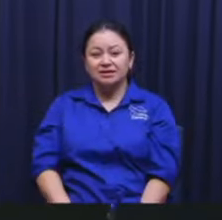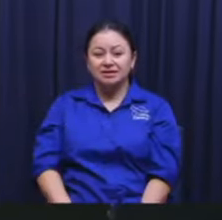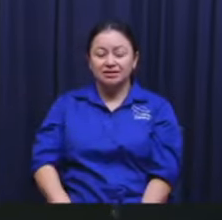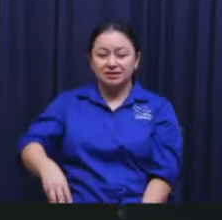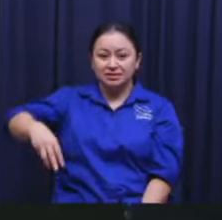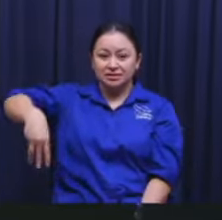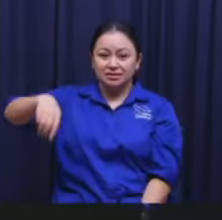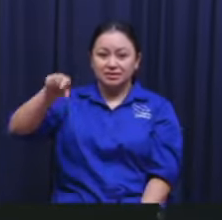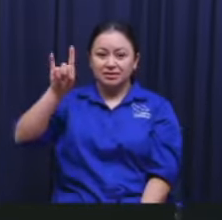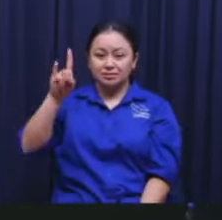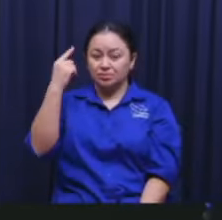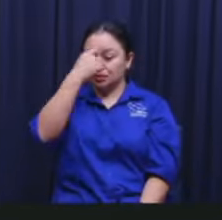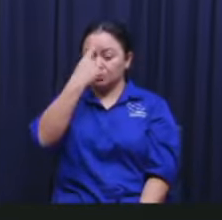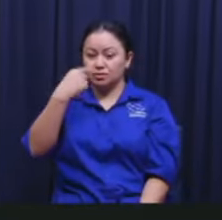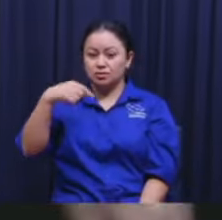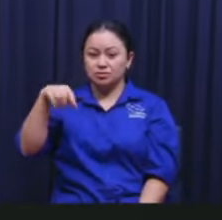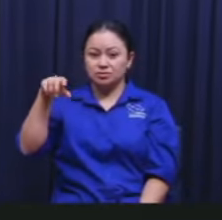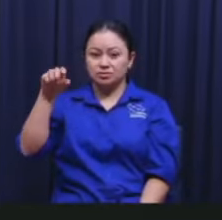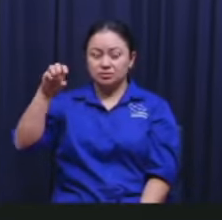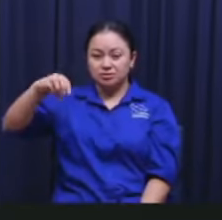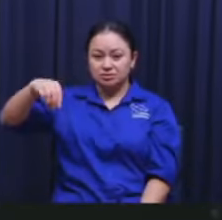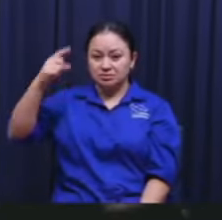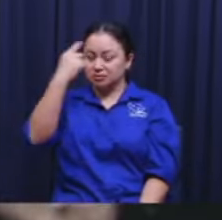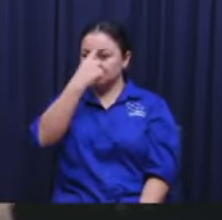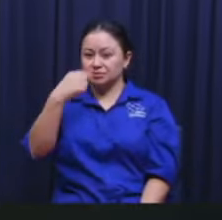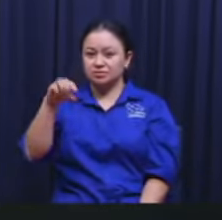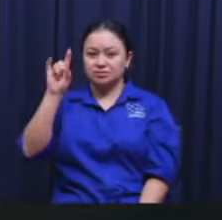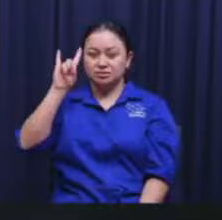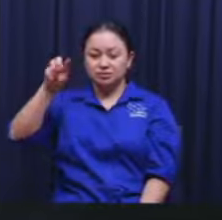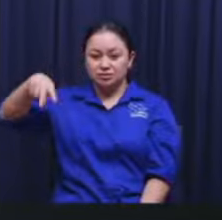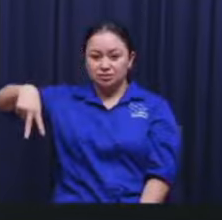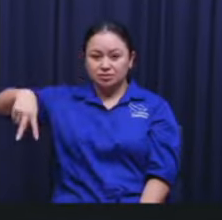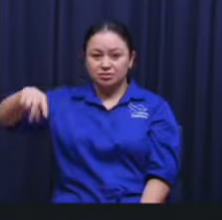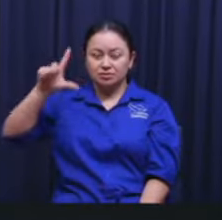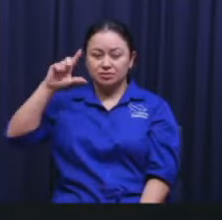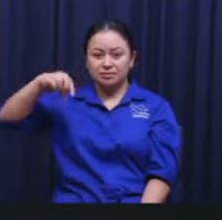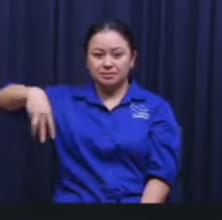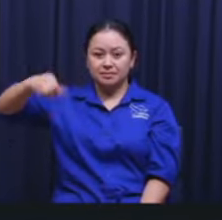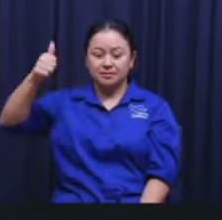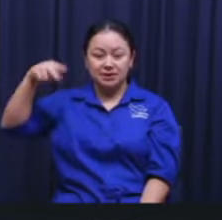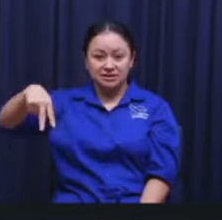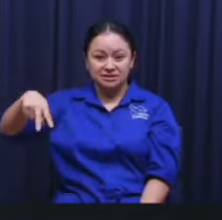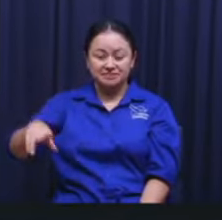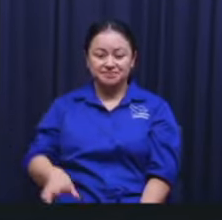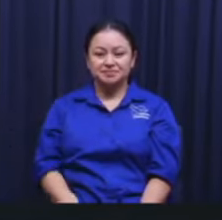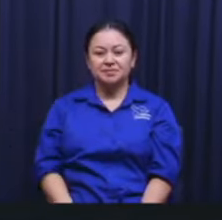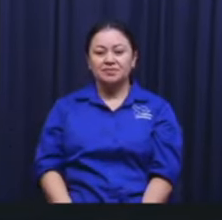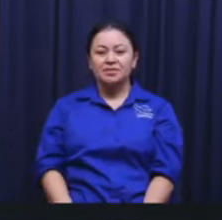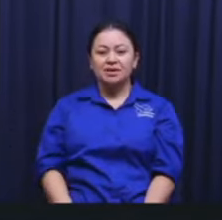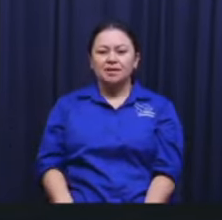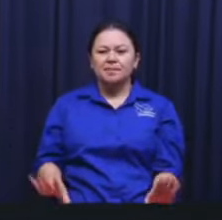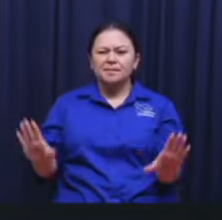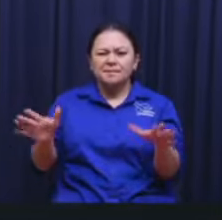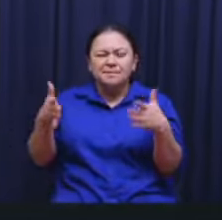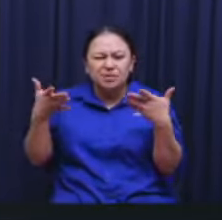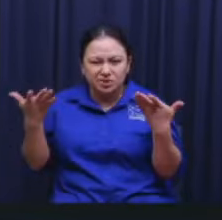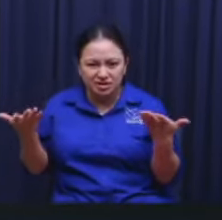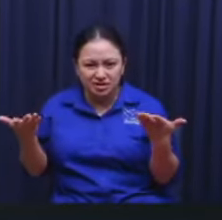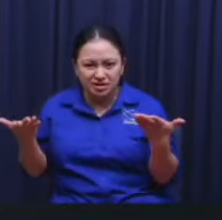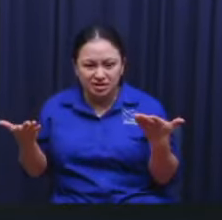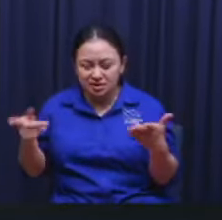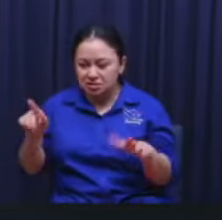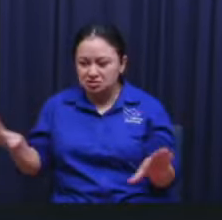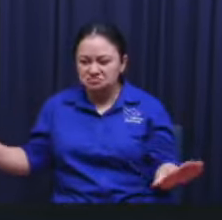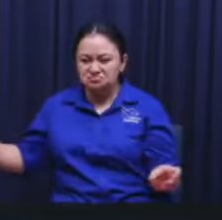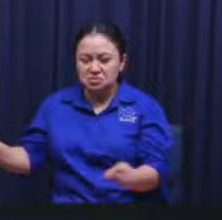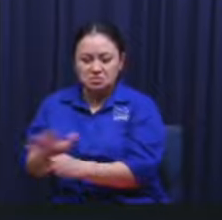llegan son los turistas, a ver en dónde estaba Éfeso, a ver en dónde estaba Filadelfia, a ver todo eso, porque no se completó